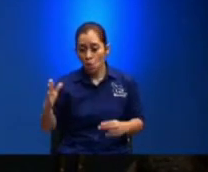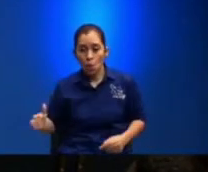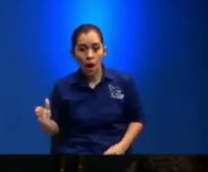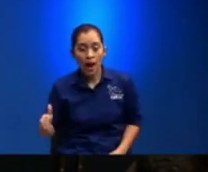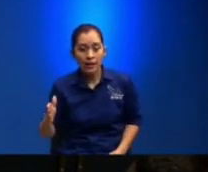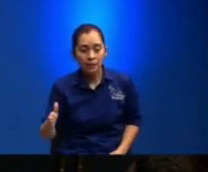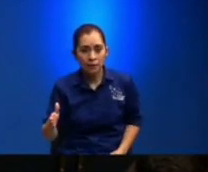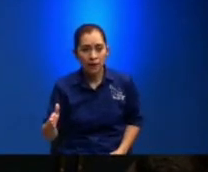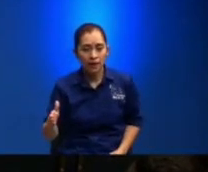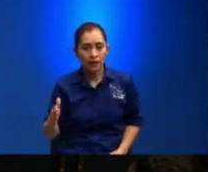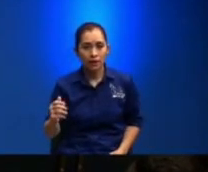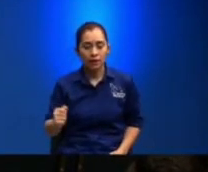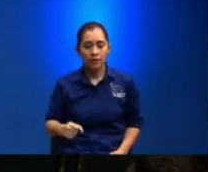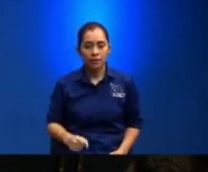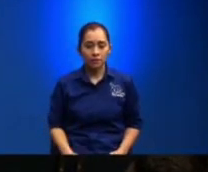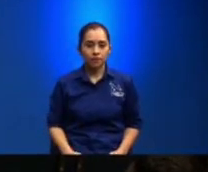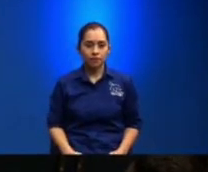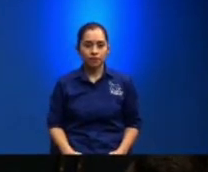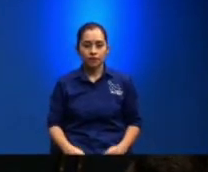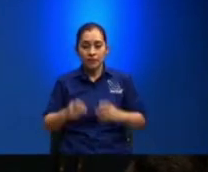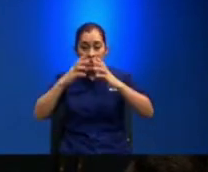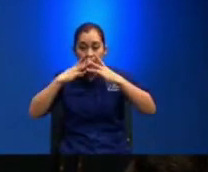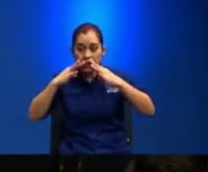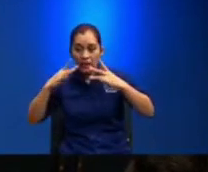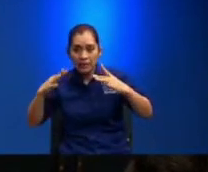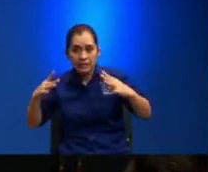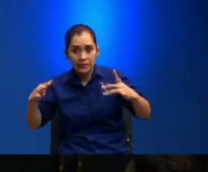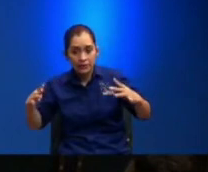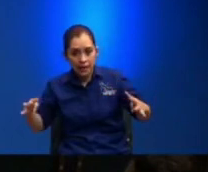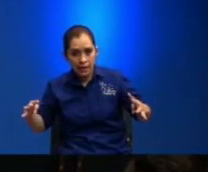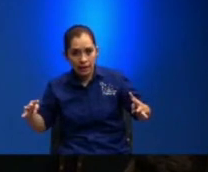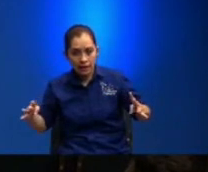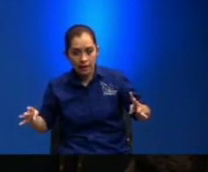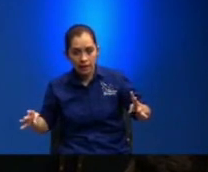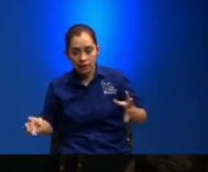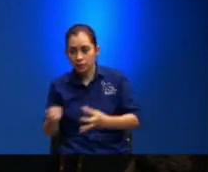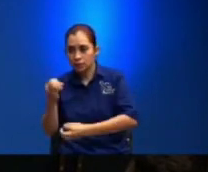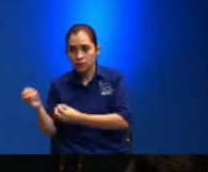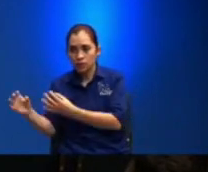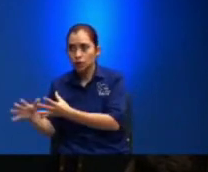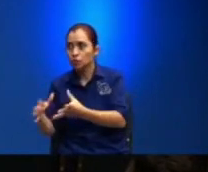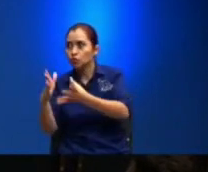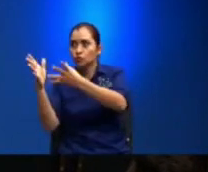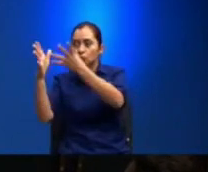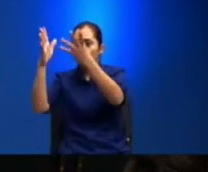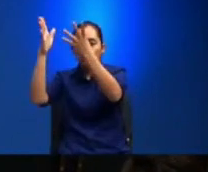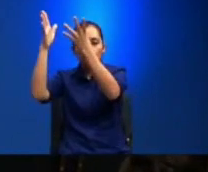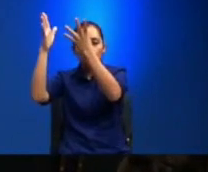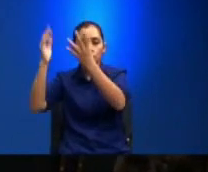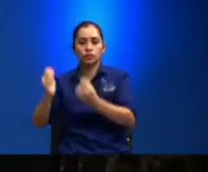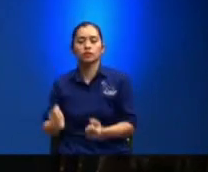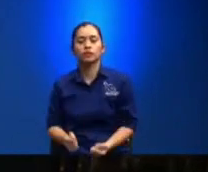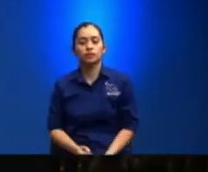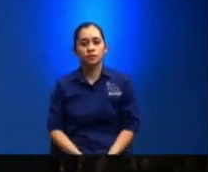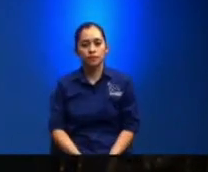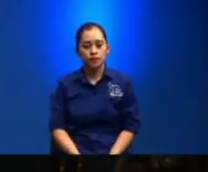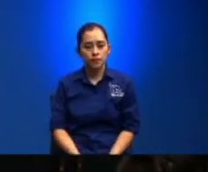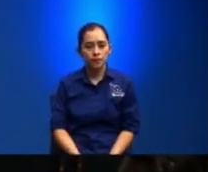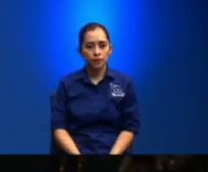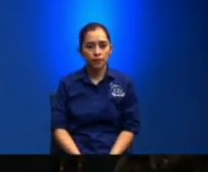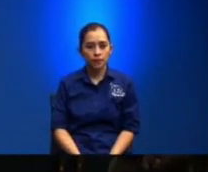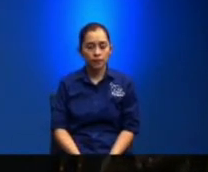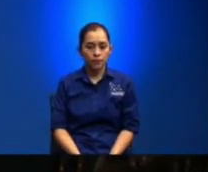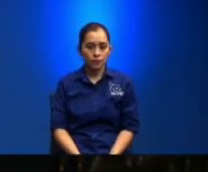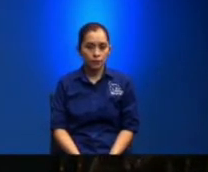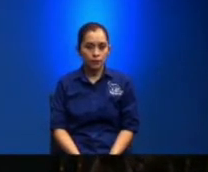a derramar el cordero el cordero de dios entonces a ellos se los borraban les di a hockey te acepto el